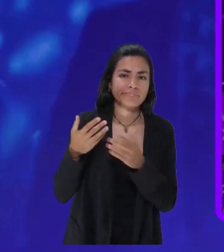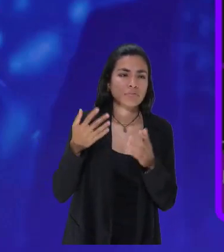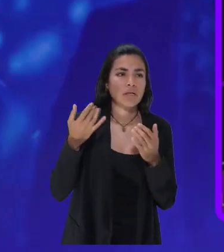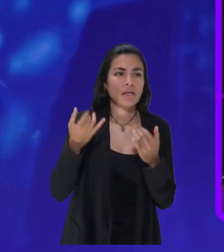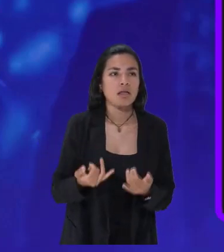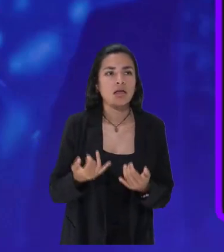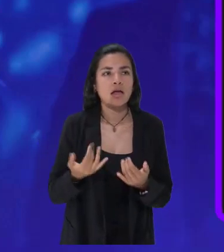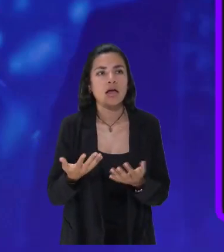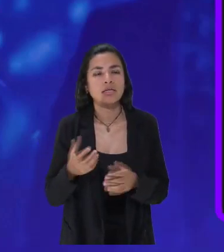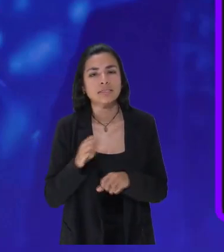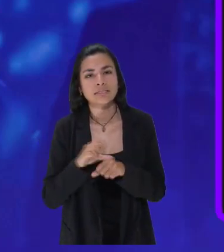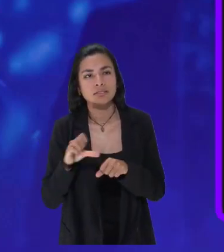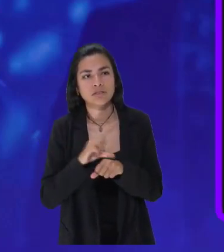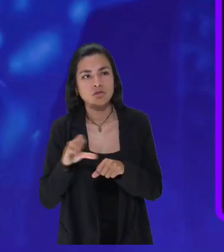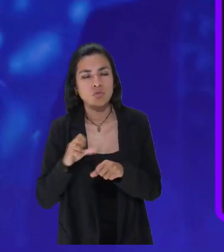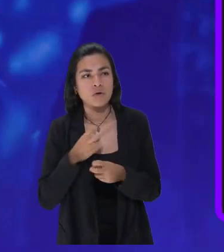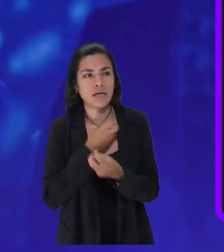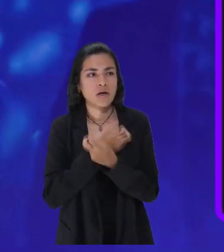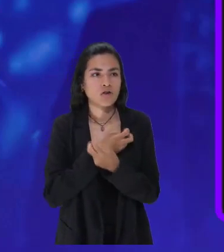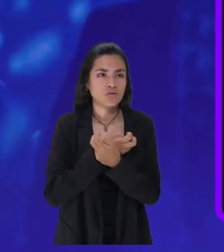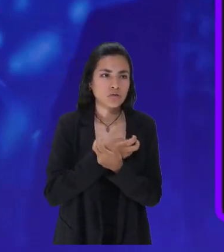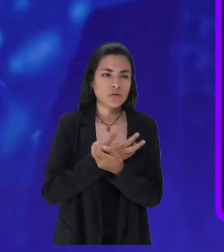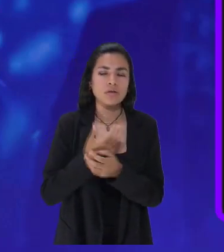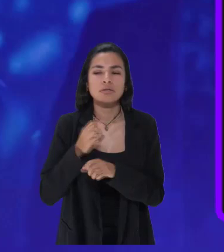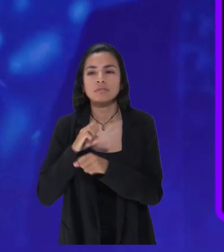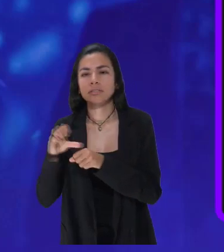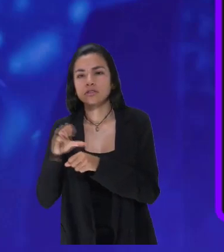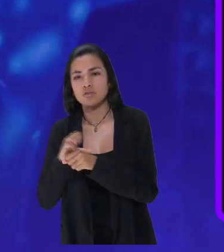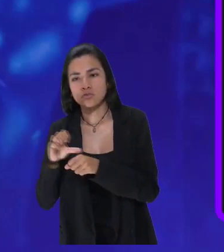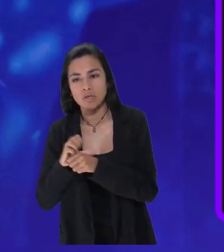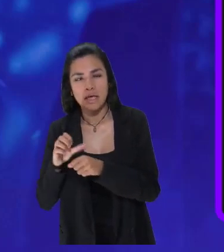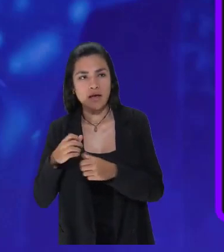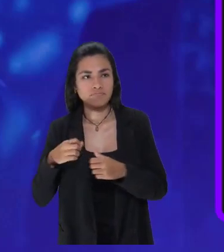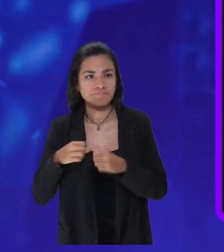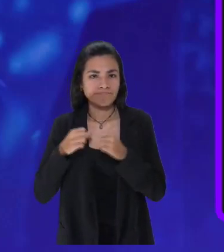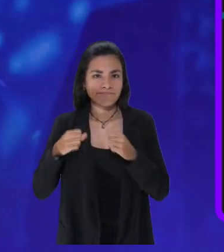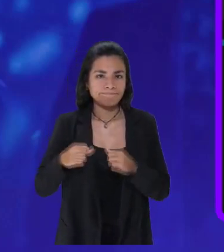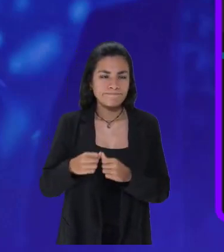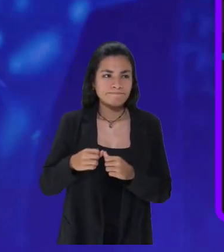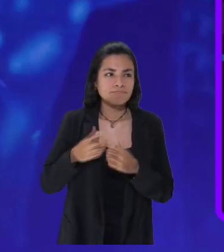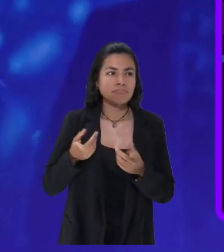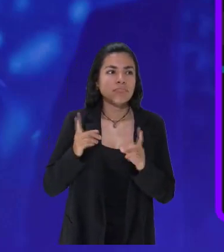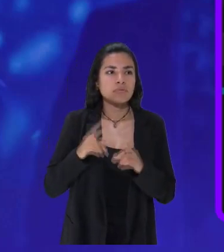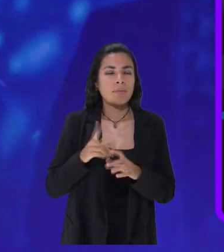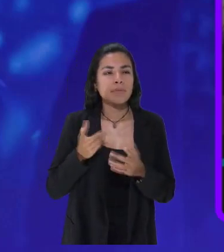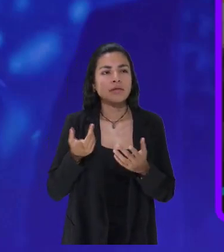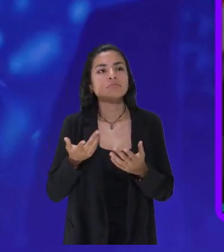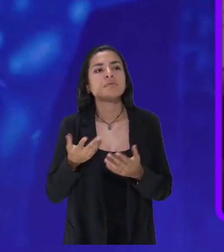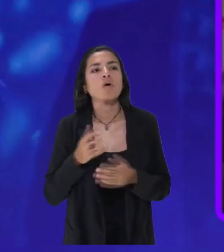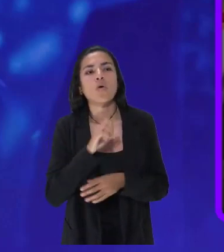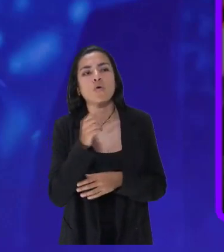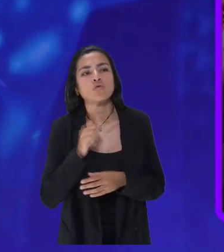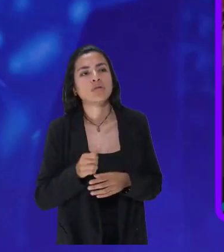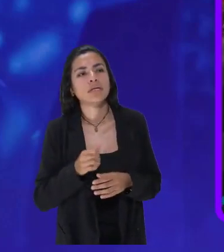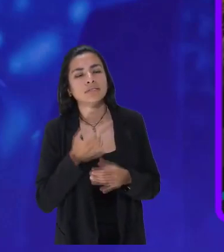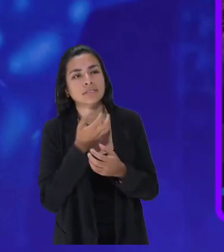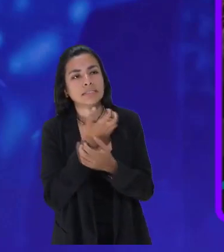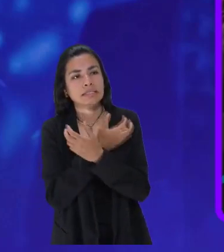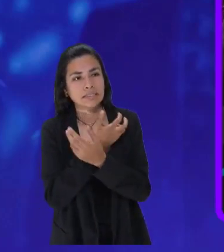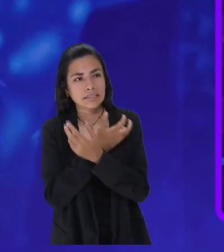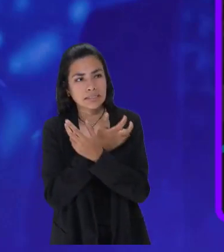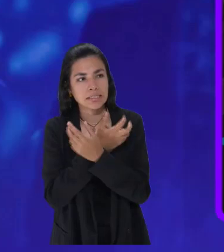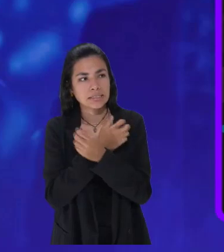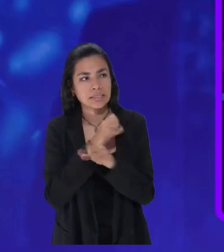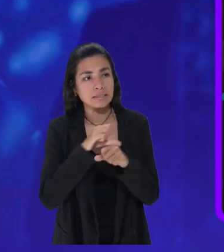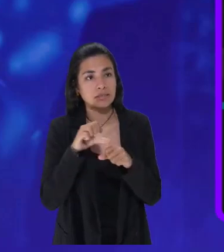en cirugía de ortopedia, cirugía vascular y otras ciencias quirúrgicas.